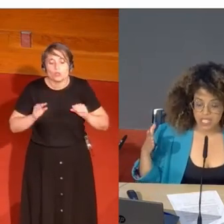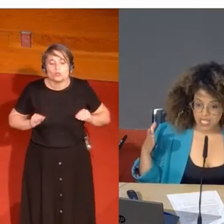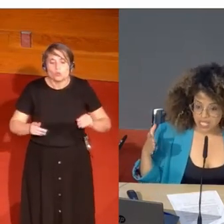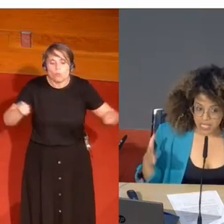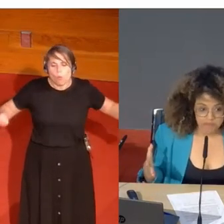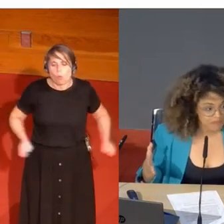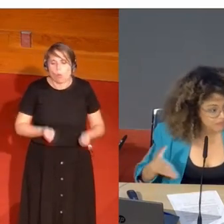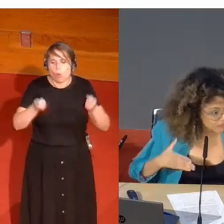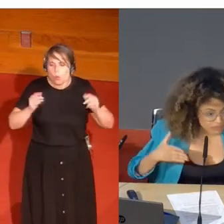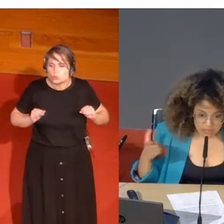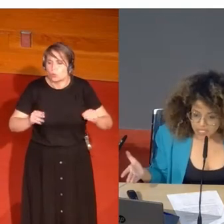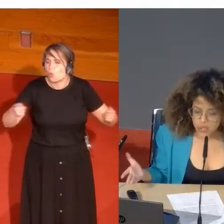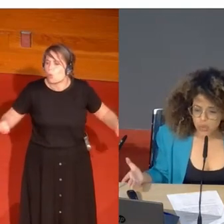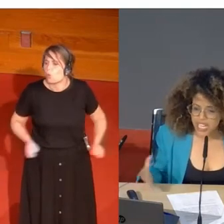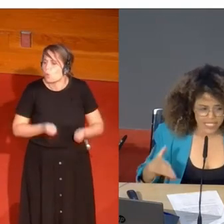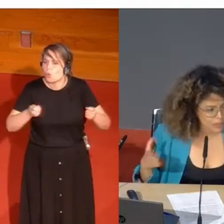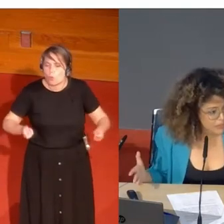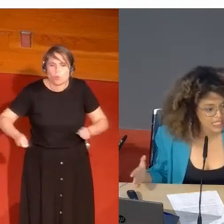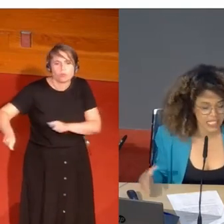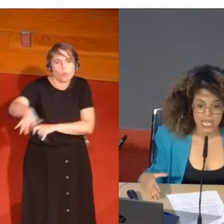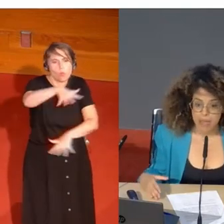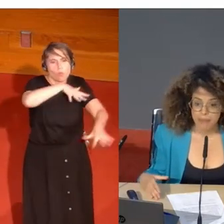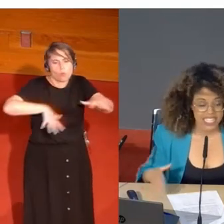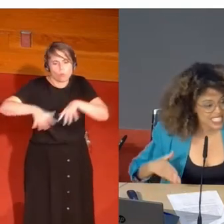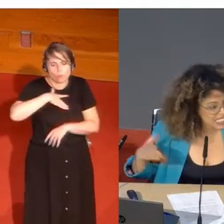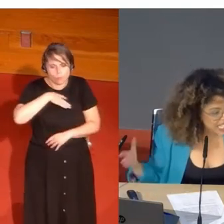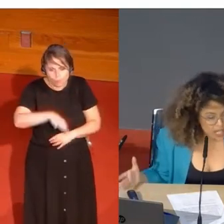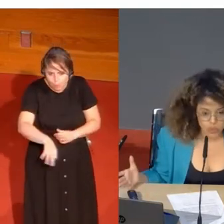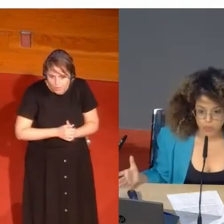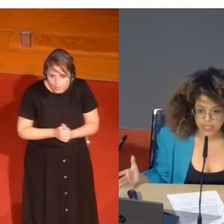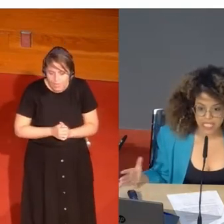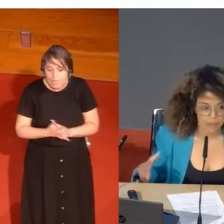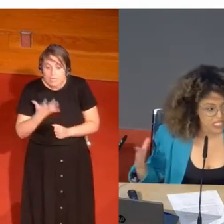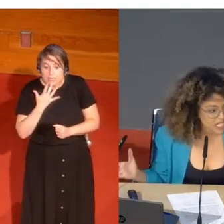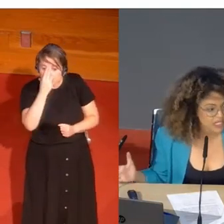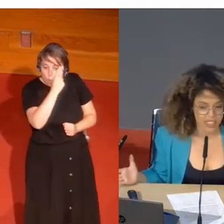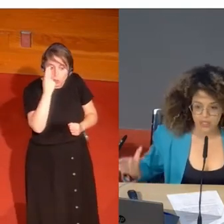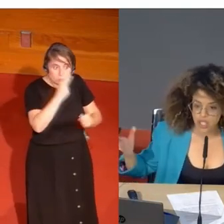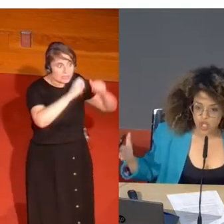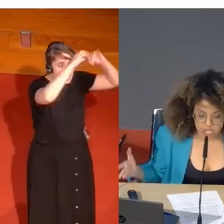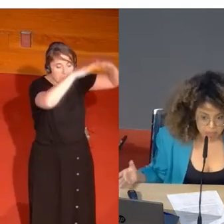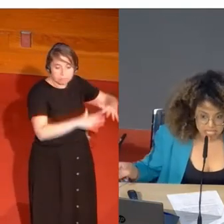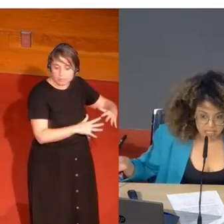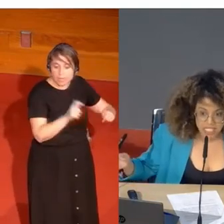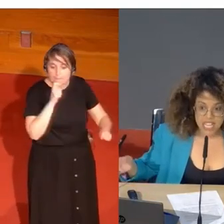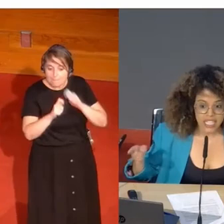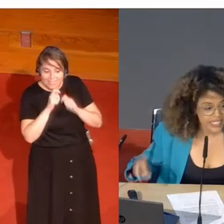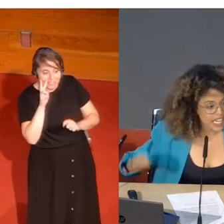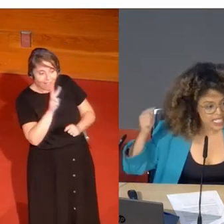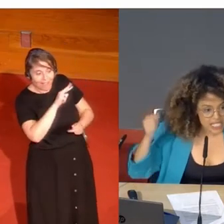pueda e circular libremente para que se ataca un hospital la prensa internacional no esté